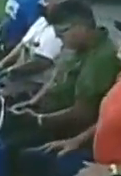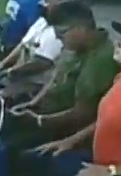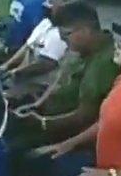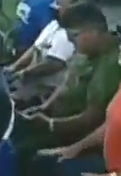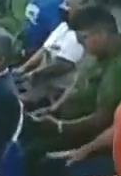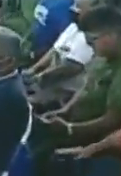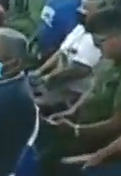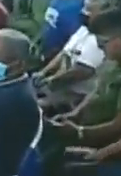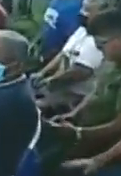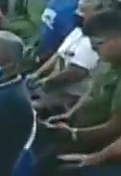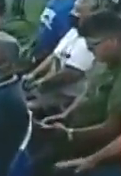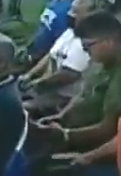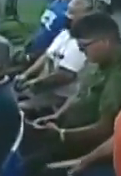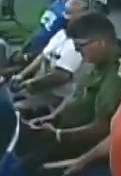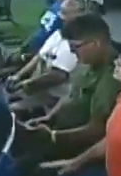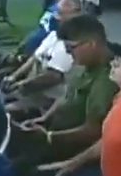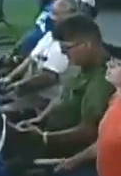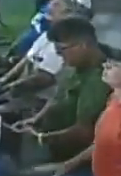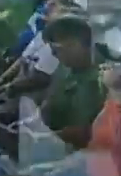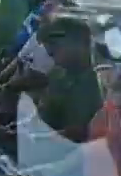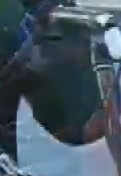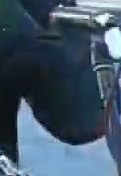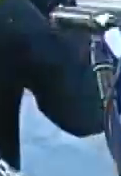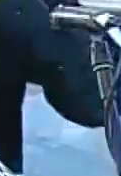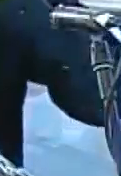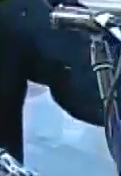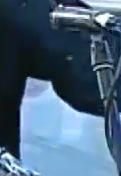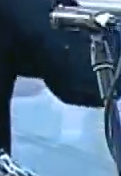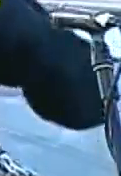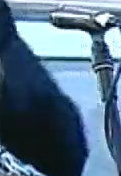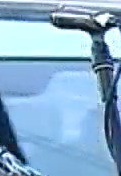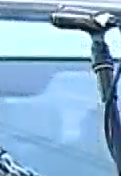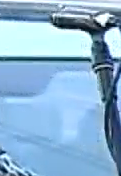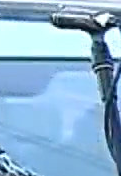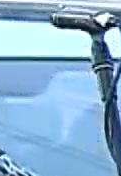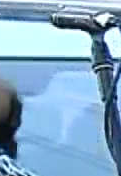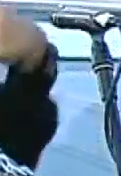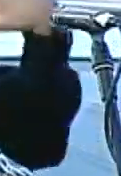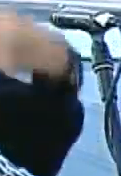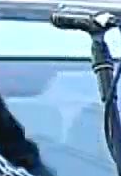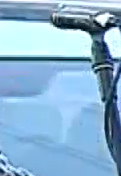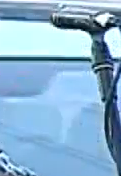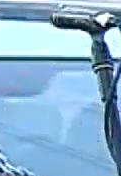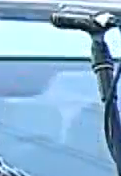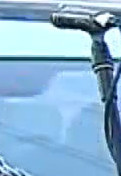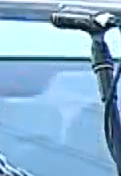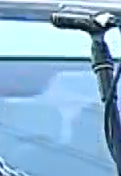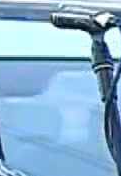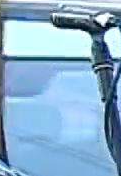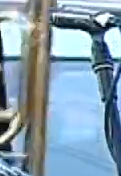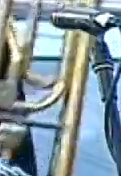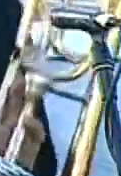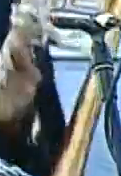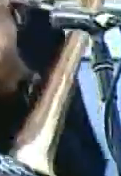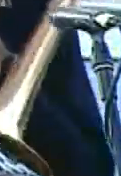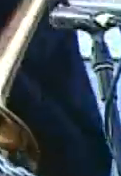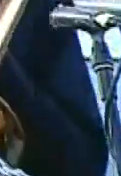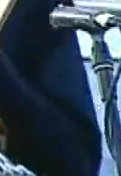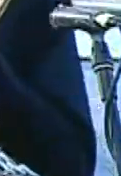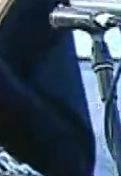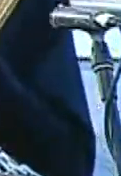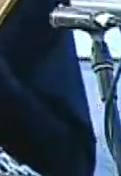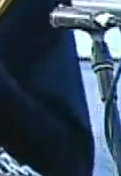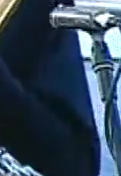Tendrás que pagar todo mi sufrimiento. Llorarás y llorarás sin nadie que te